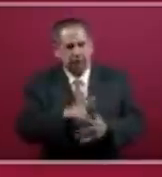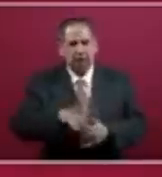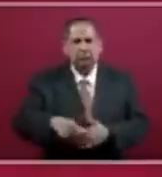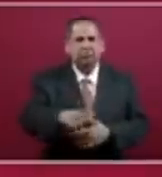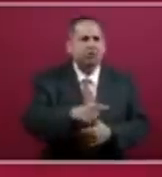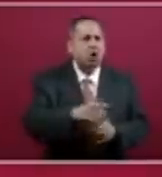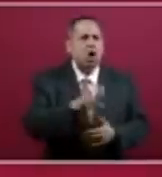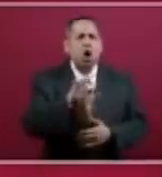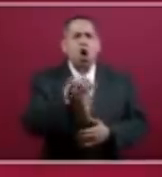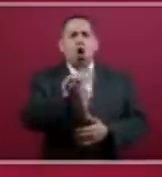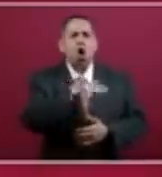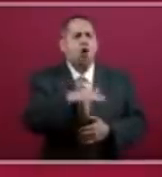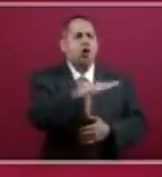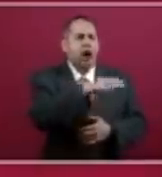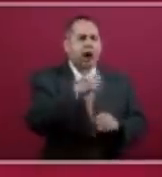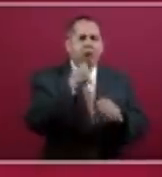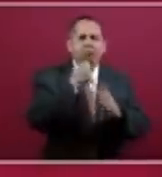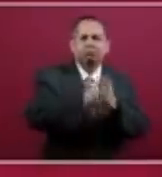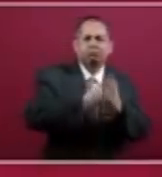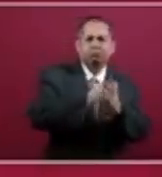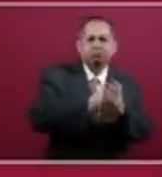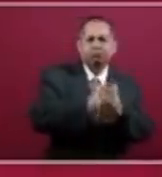barrios,